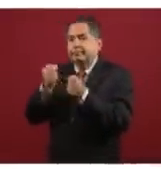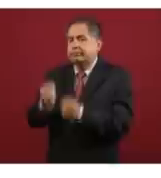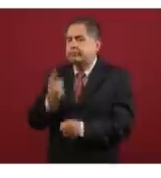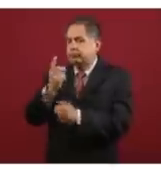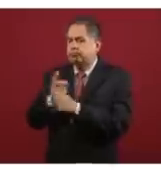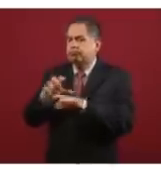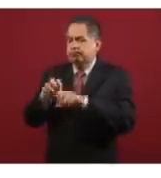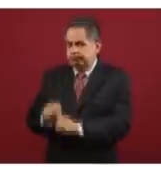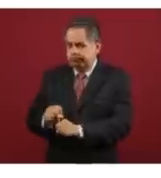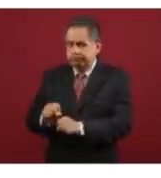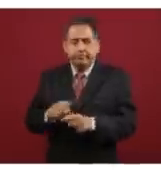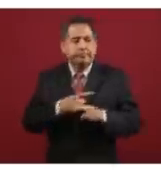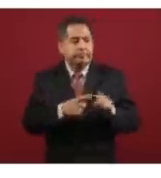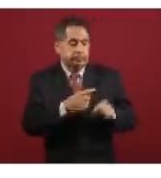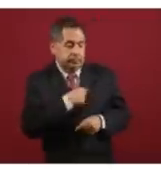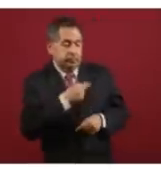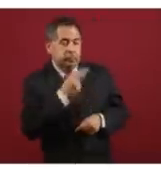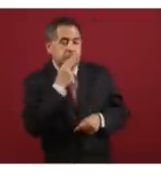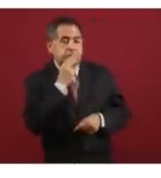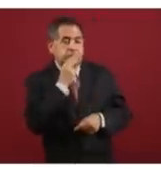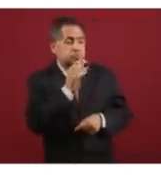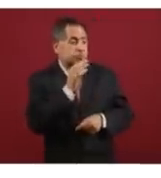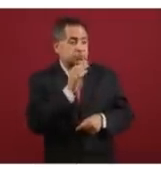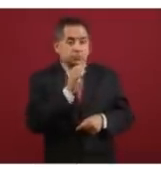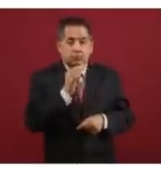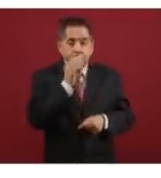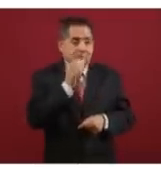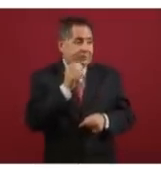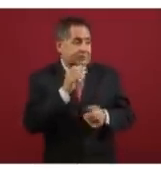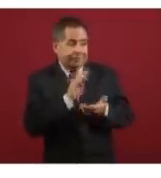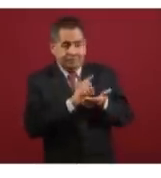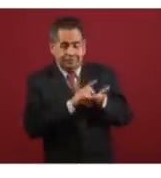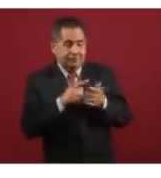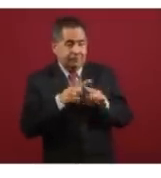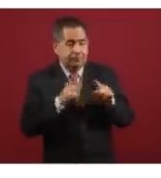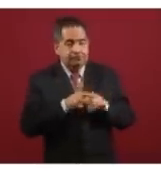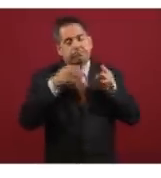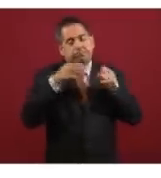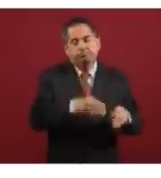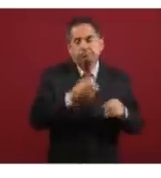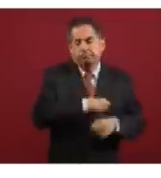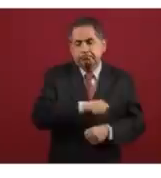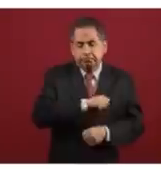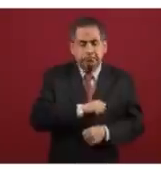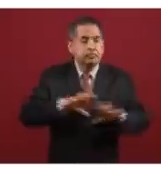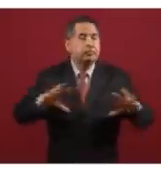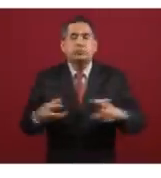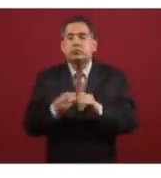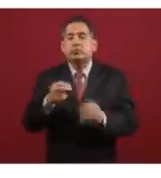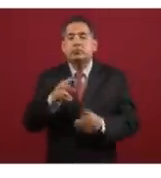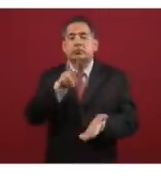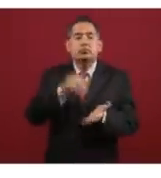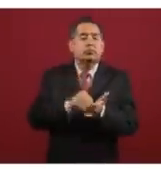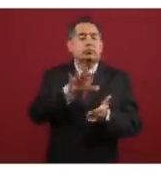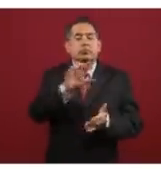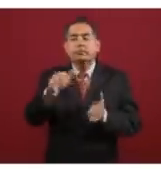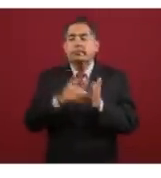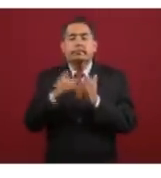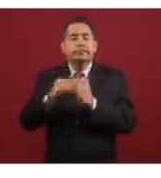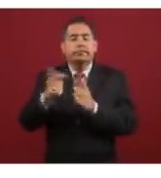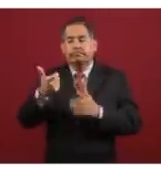seguridad pública. Este programa tendrá, además de los recursos actuales, 2.500 millones de pesos